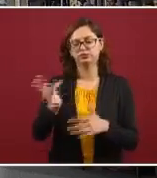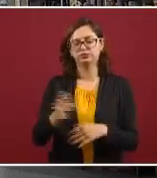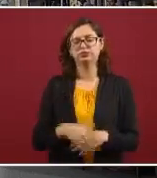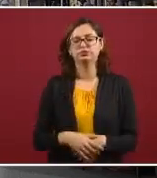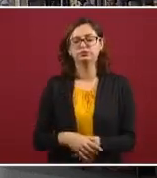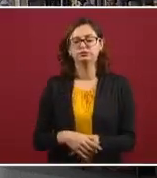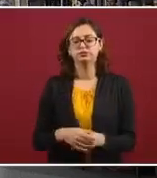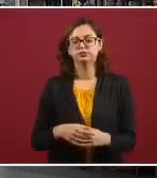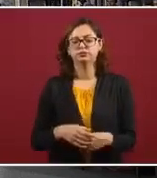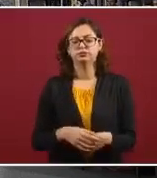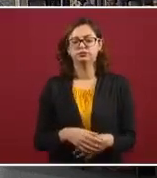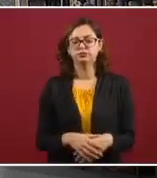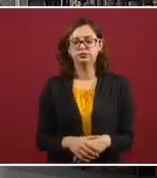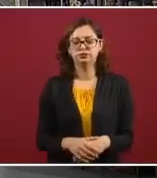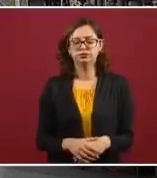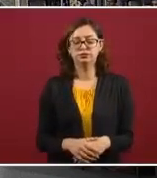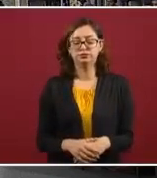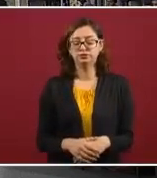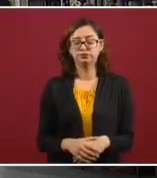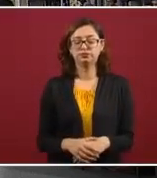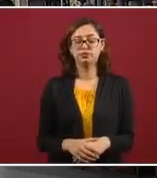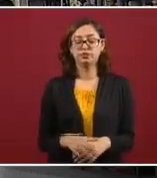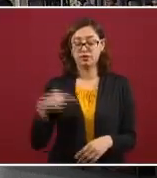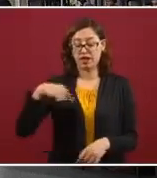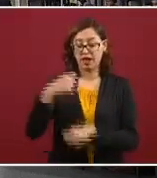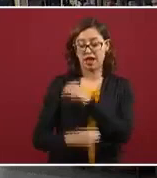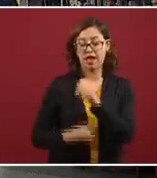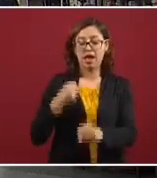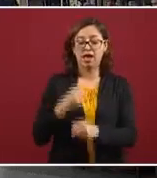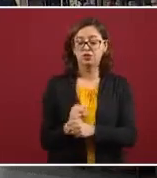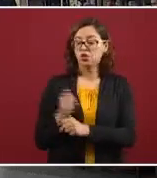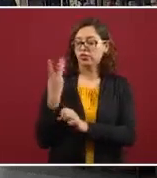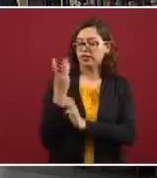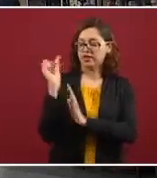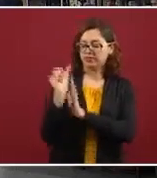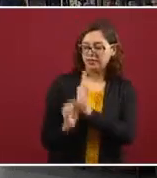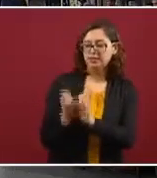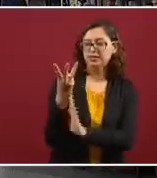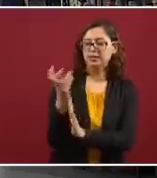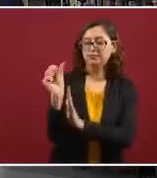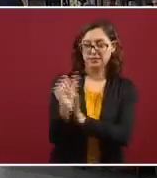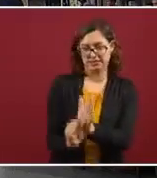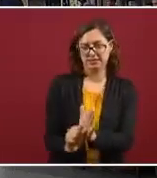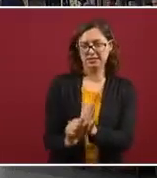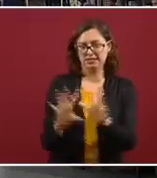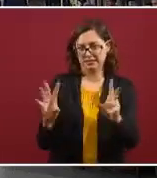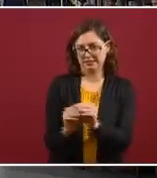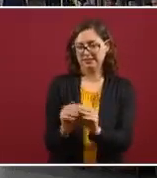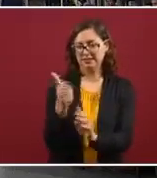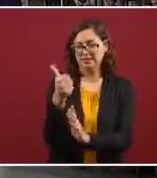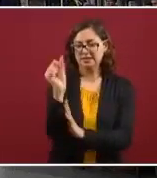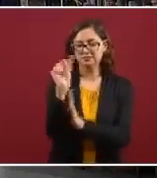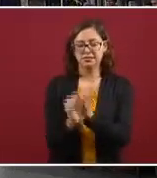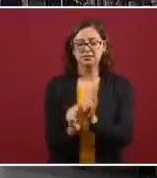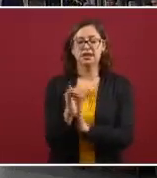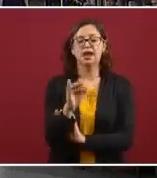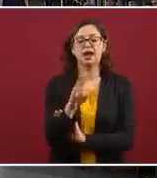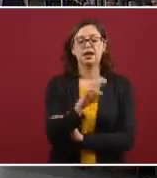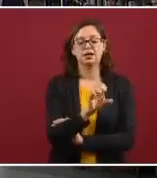En el tercer trimestre de este año, el Seguro Social cerró con